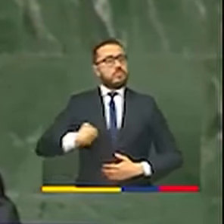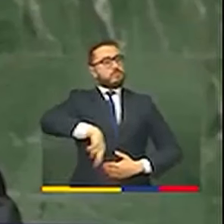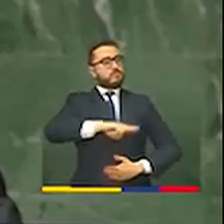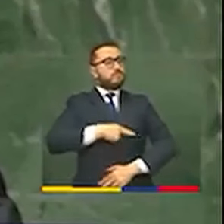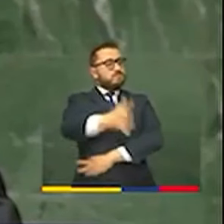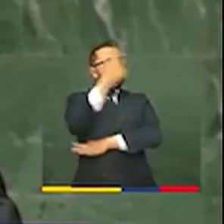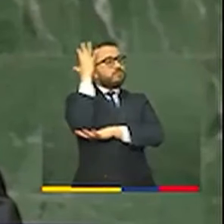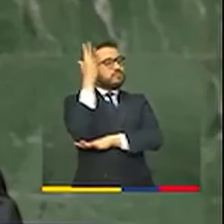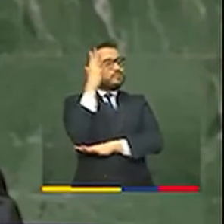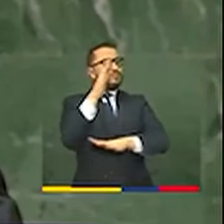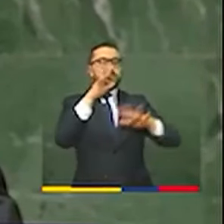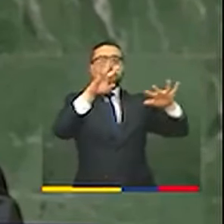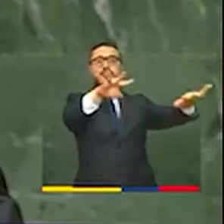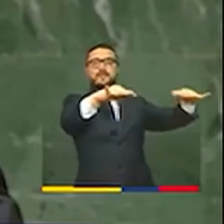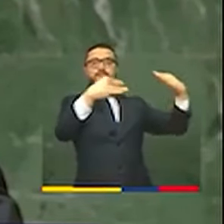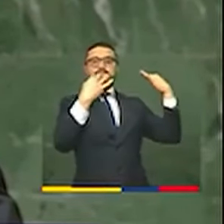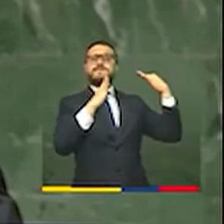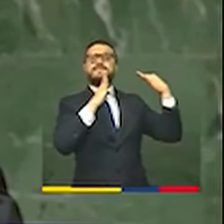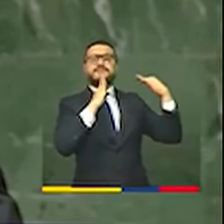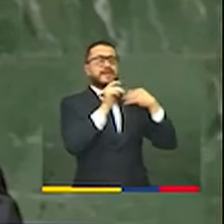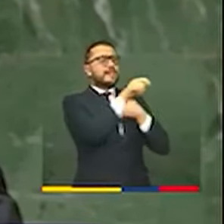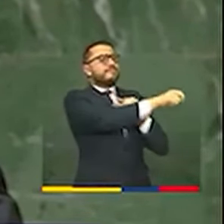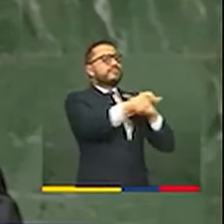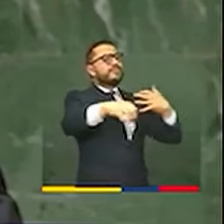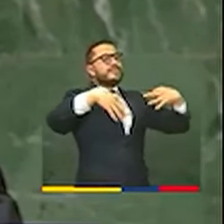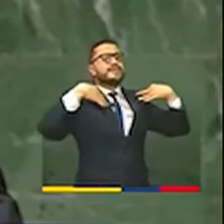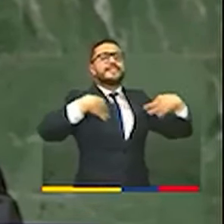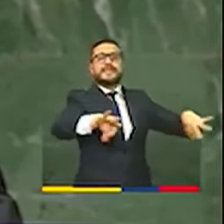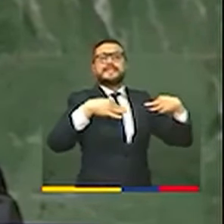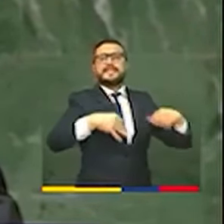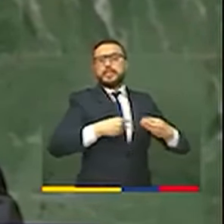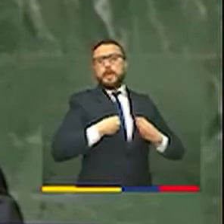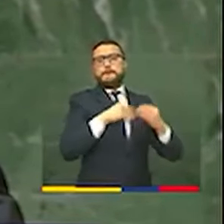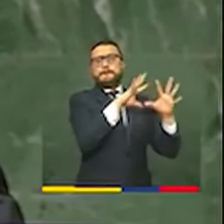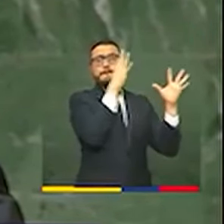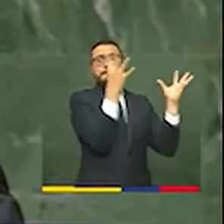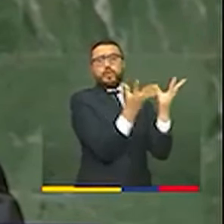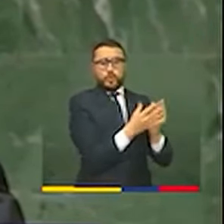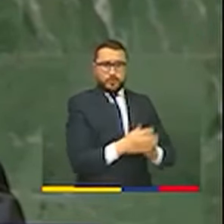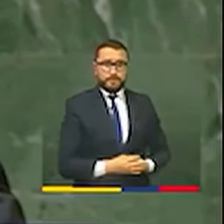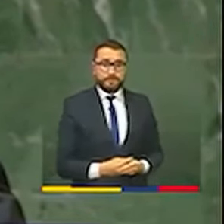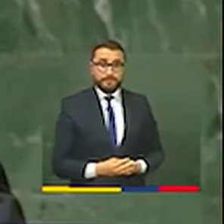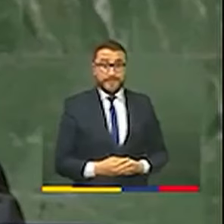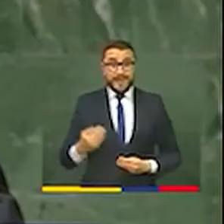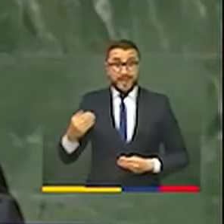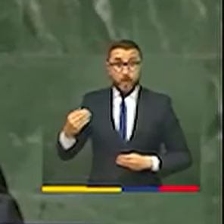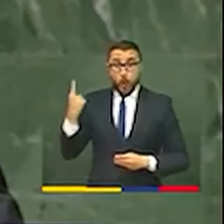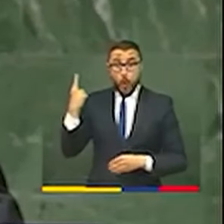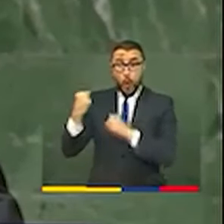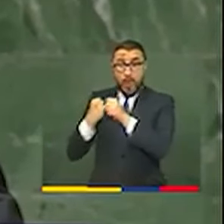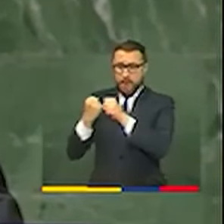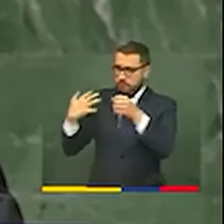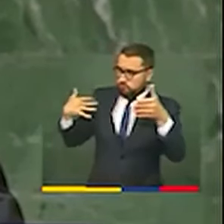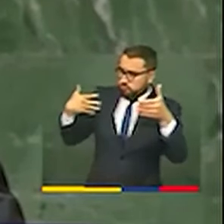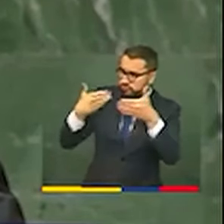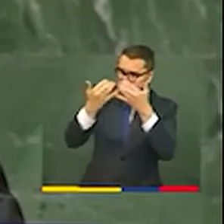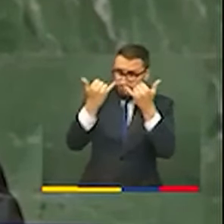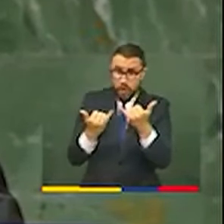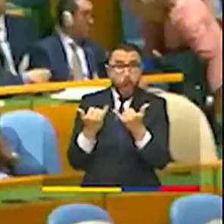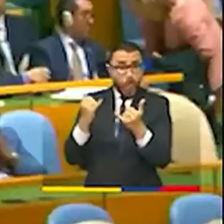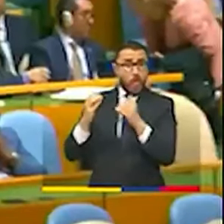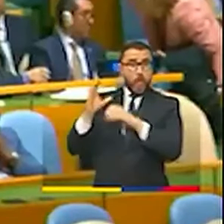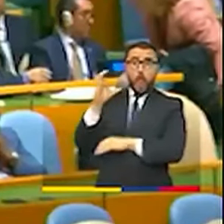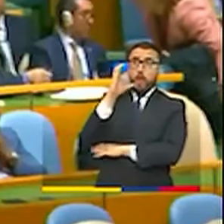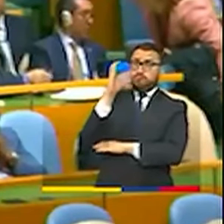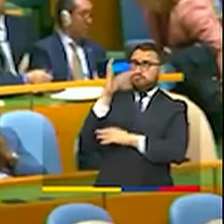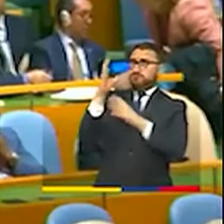del mundo. Hoy las cosas están peores que hace un año. Se han quemado 11 millones de hectáreas en la